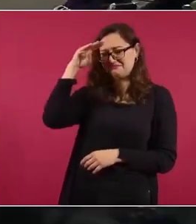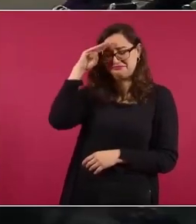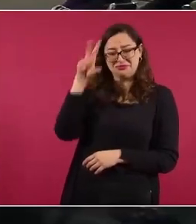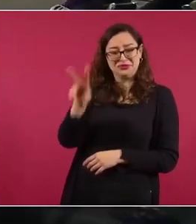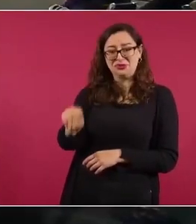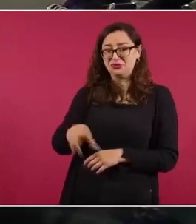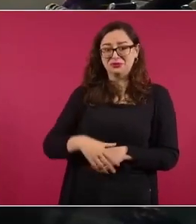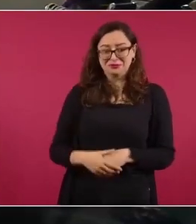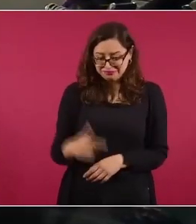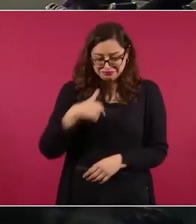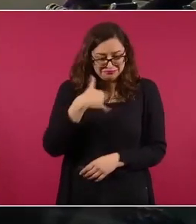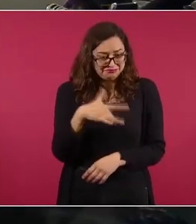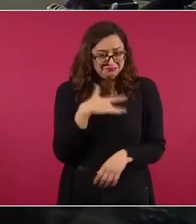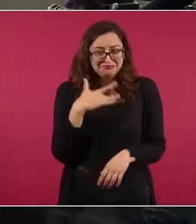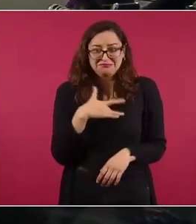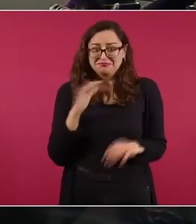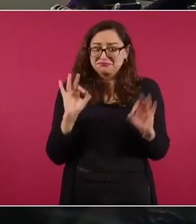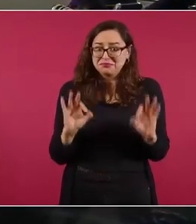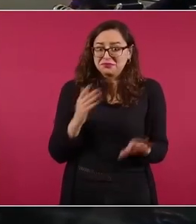Me siento bien